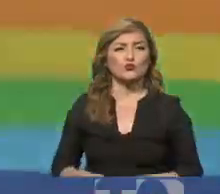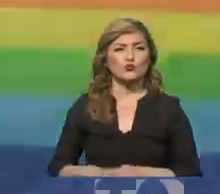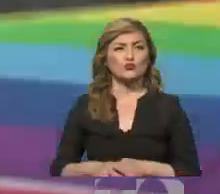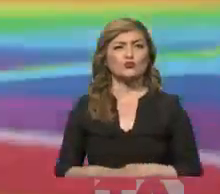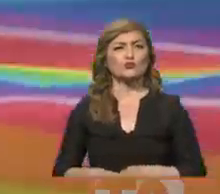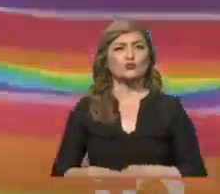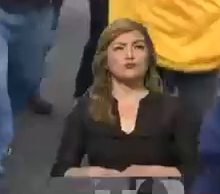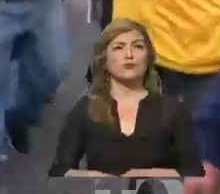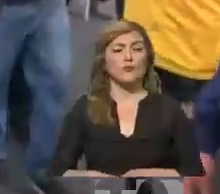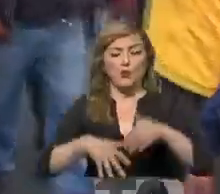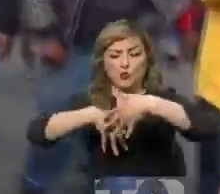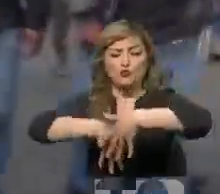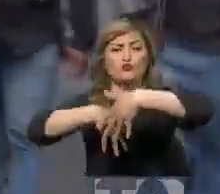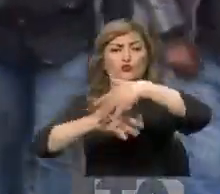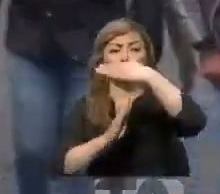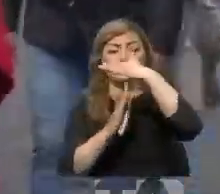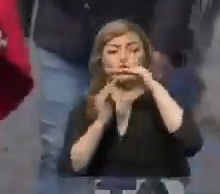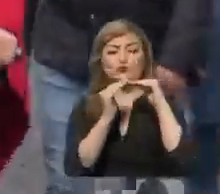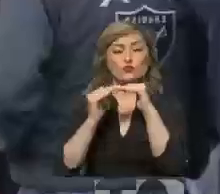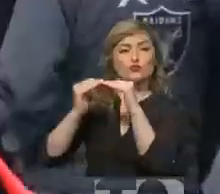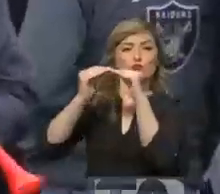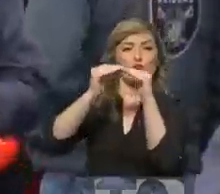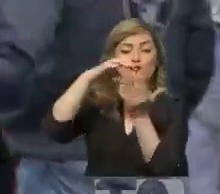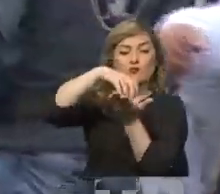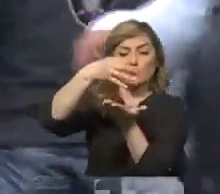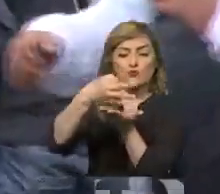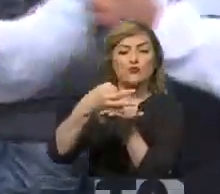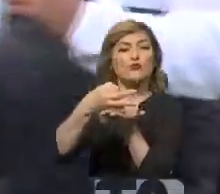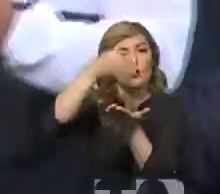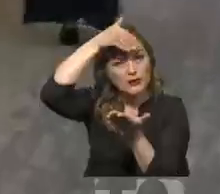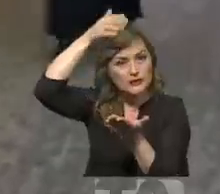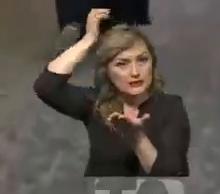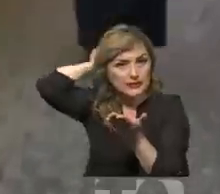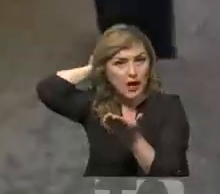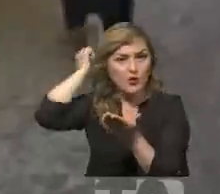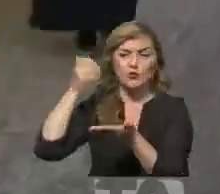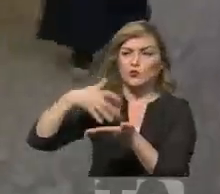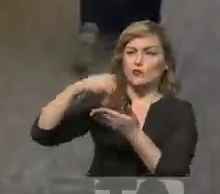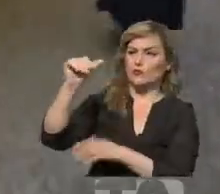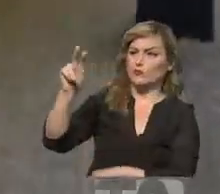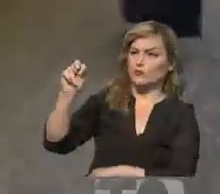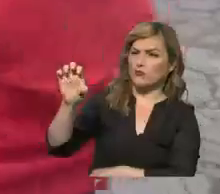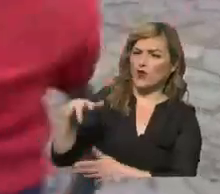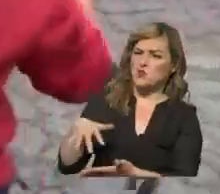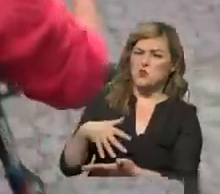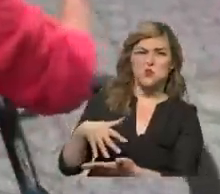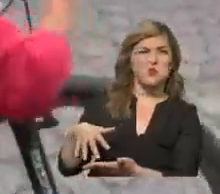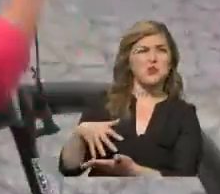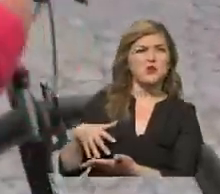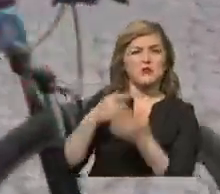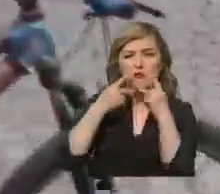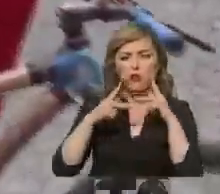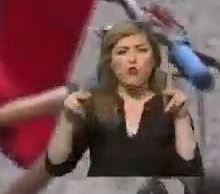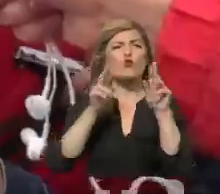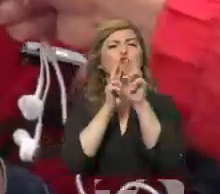Marcha por la Paz en Democracia llegó a la provincia de Cotopaxi. Yacu Pérez cuestionó al Consejo Nacional Electoral que haya